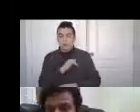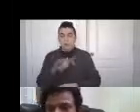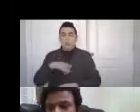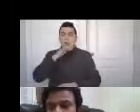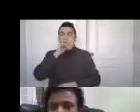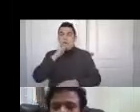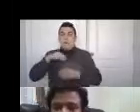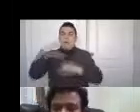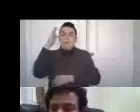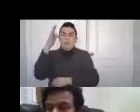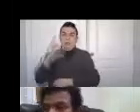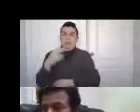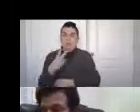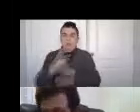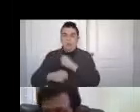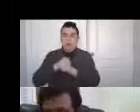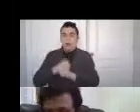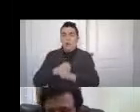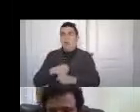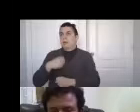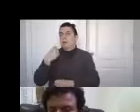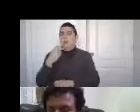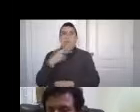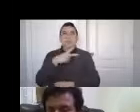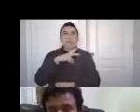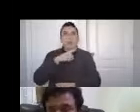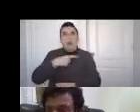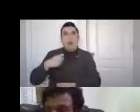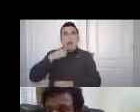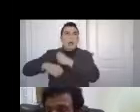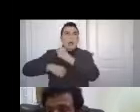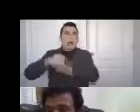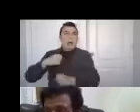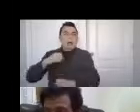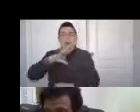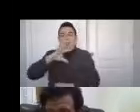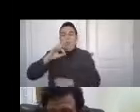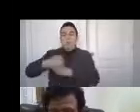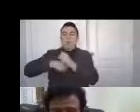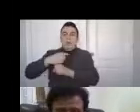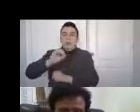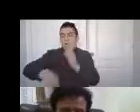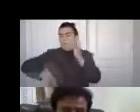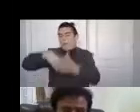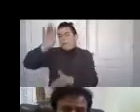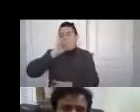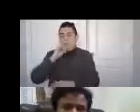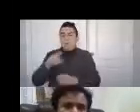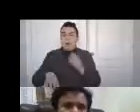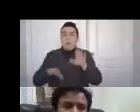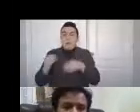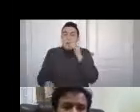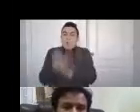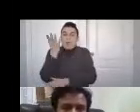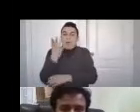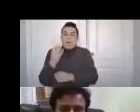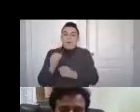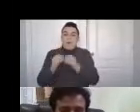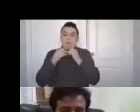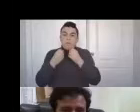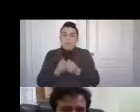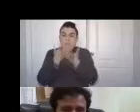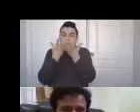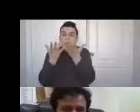40, 50, 100 años más, aparezca otro, ¿sí? Y eso es extremadamente normal, ¿sí? No tenemos que preocuparnos de